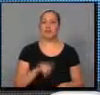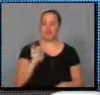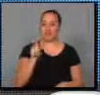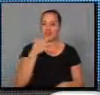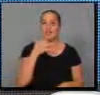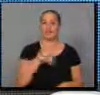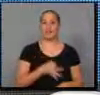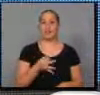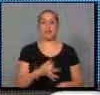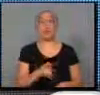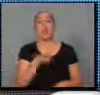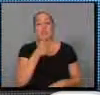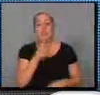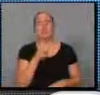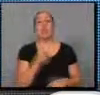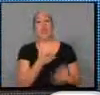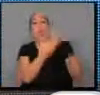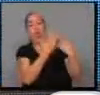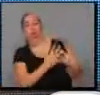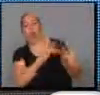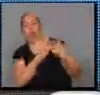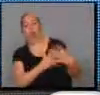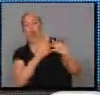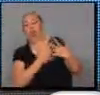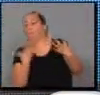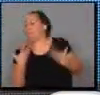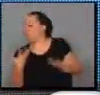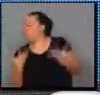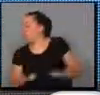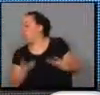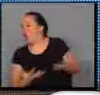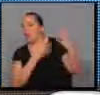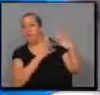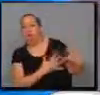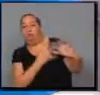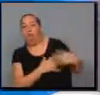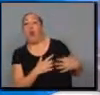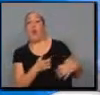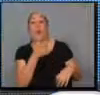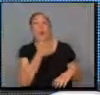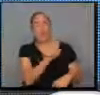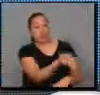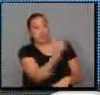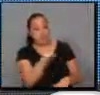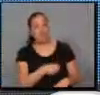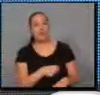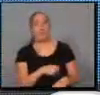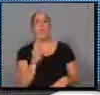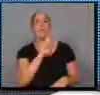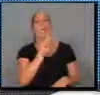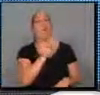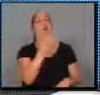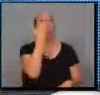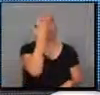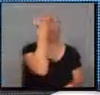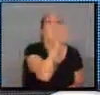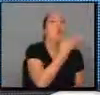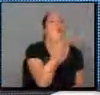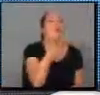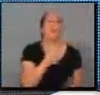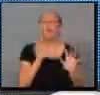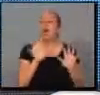muy encima, a muchas mujeres. Asfixian. Cuando están muy encima tuyo, te asfixian. Ahí está. Y cuando no te dan bolilla, te seducen. Bien. Así